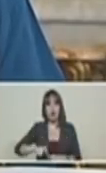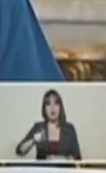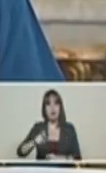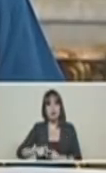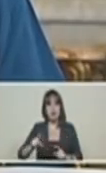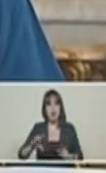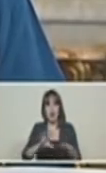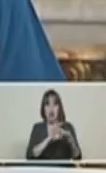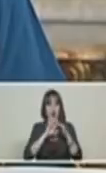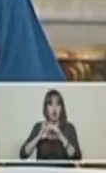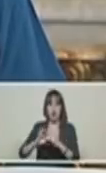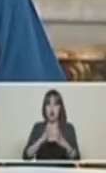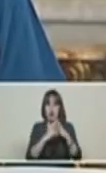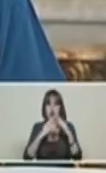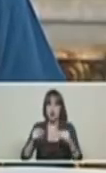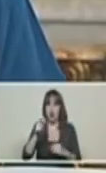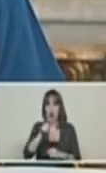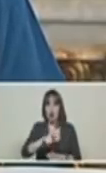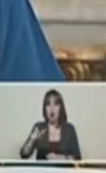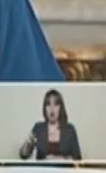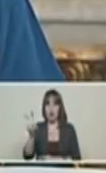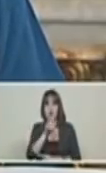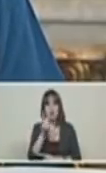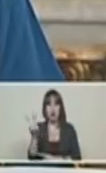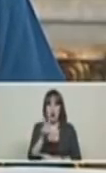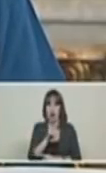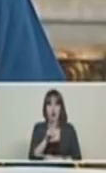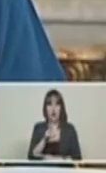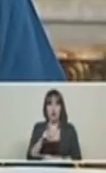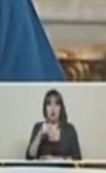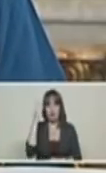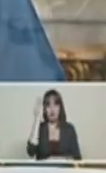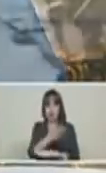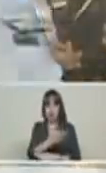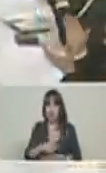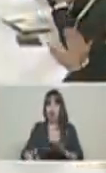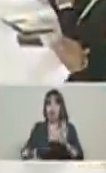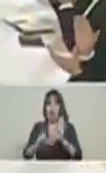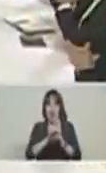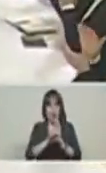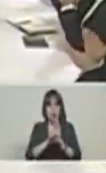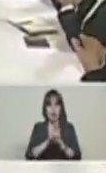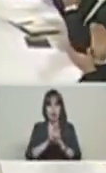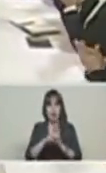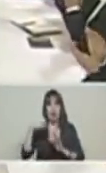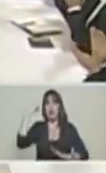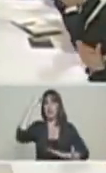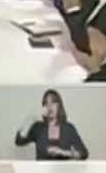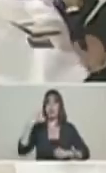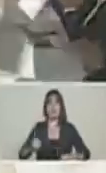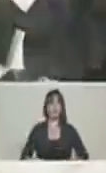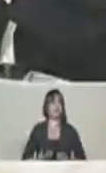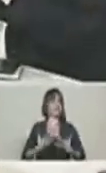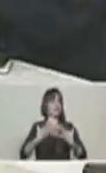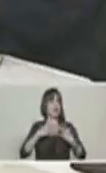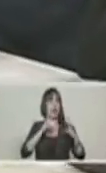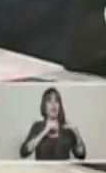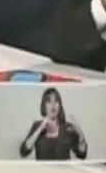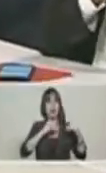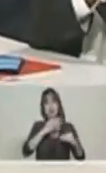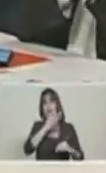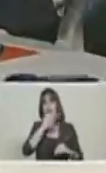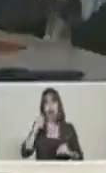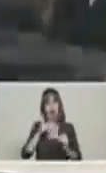la unión de todos los venezolanos, del cumplimiento de la ley y de un optimismo que renueve la esperanza de